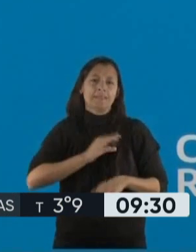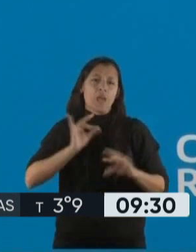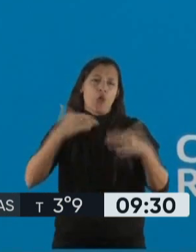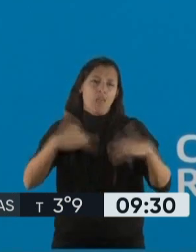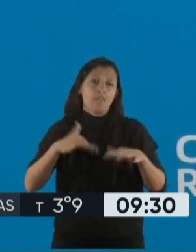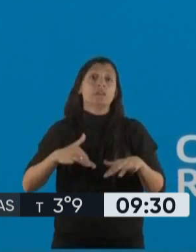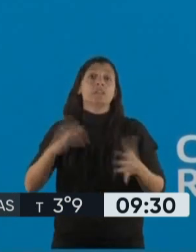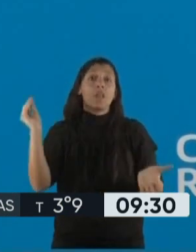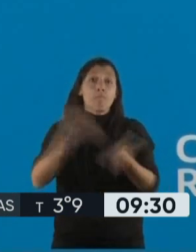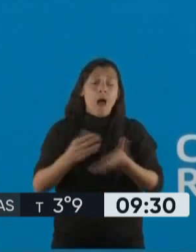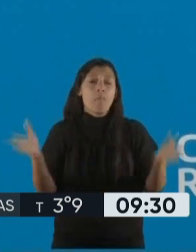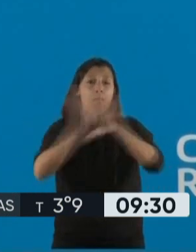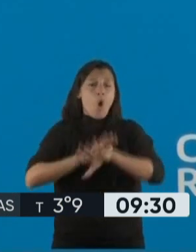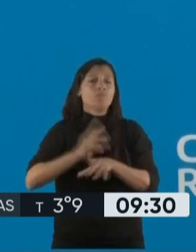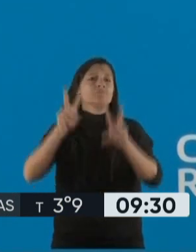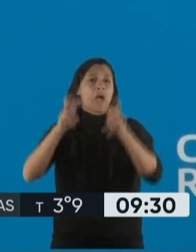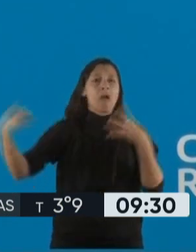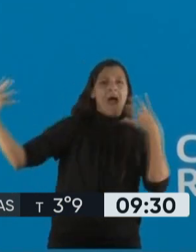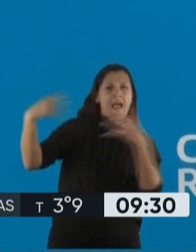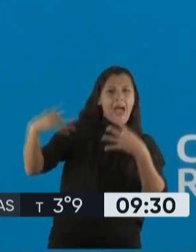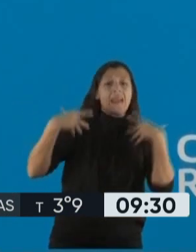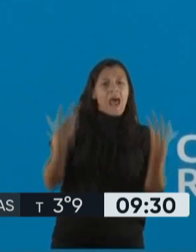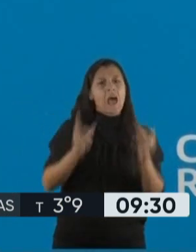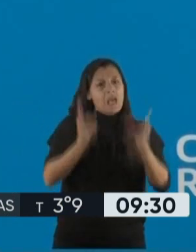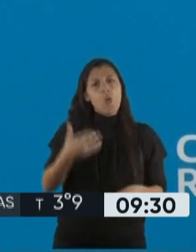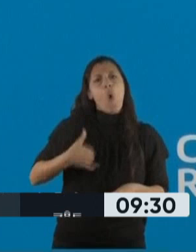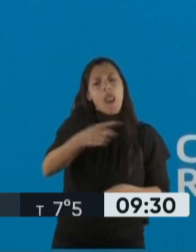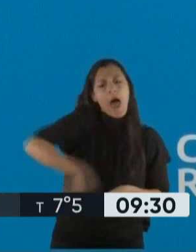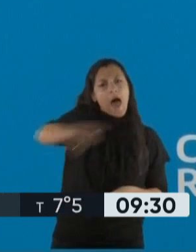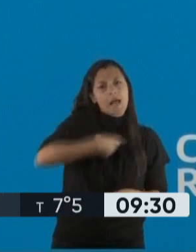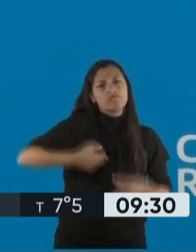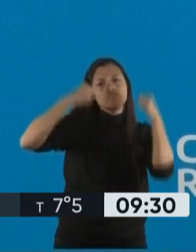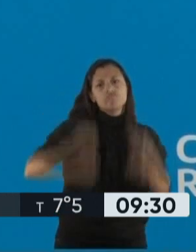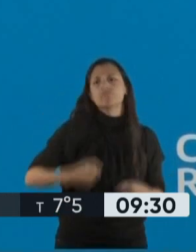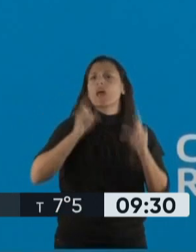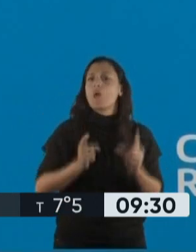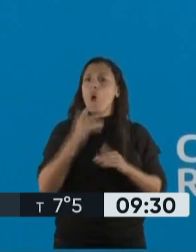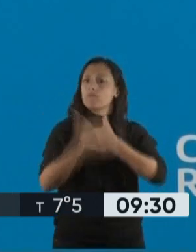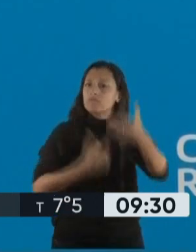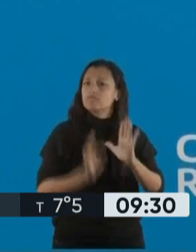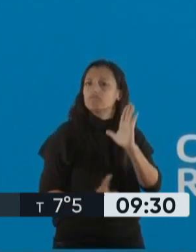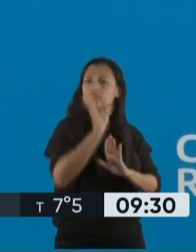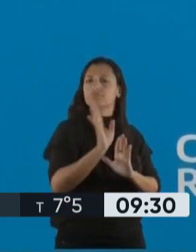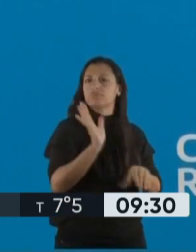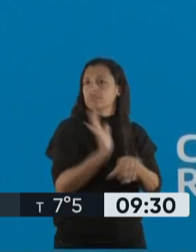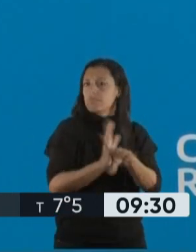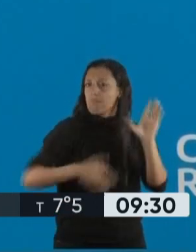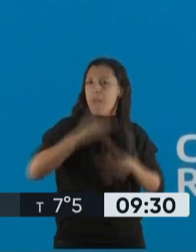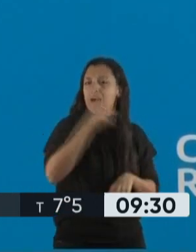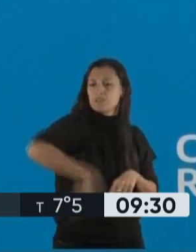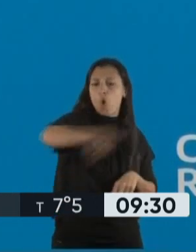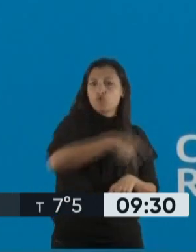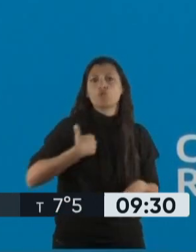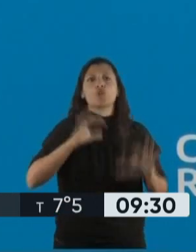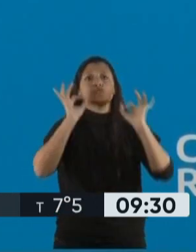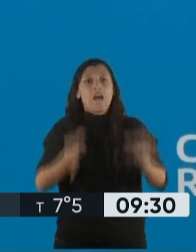guerra, y así todo, Argentina está siendo uno de los países que más crece sin duda en la región, y además entendemos que este crecimiento no